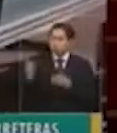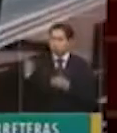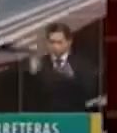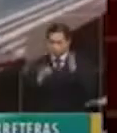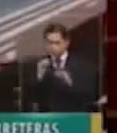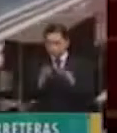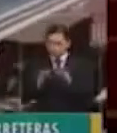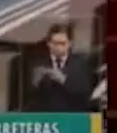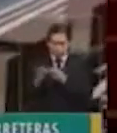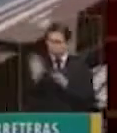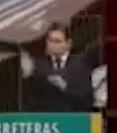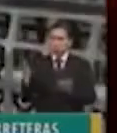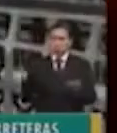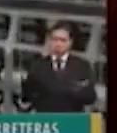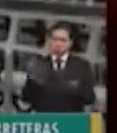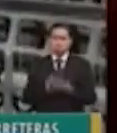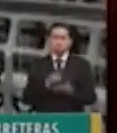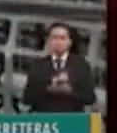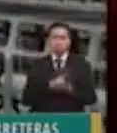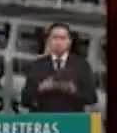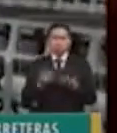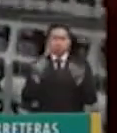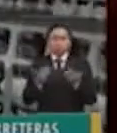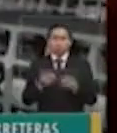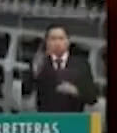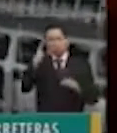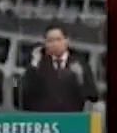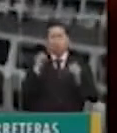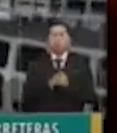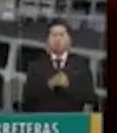Atlántico. En ese sentido, se están haciendo todos los estudios y